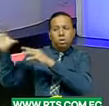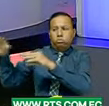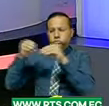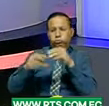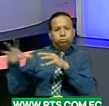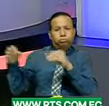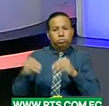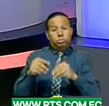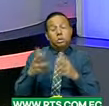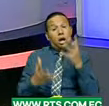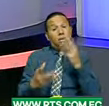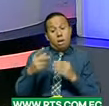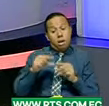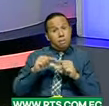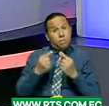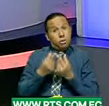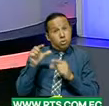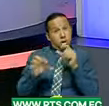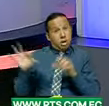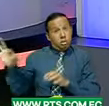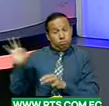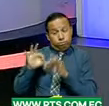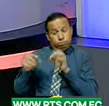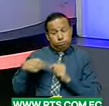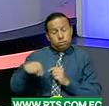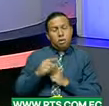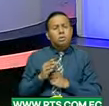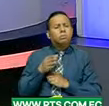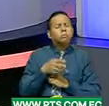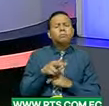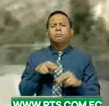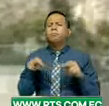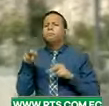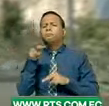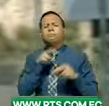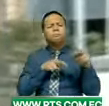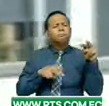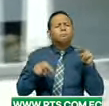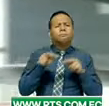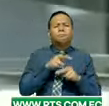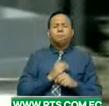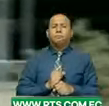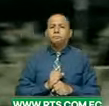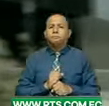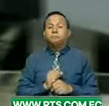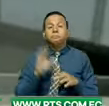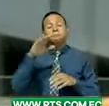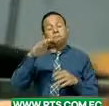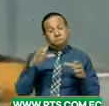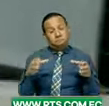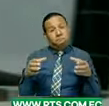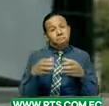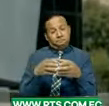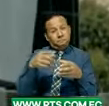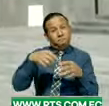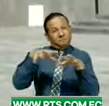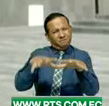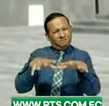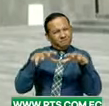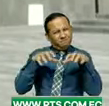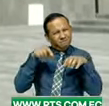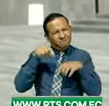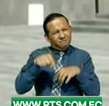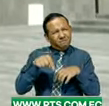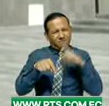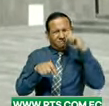las instalaciones para constatar el estado de aquel lugar. Veamos. Lo que un día fue un centro diplomático con eventos